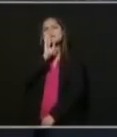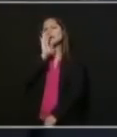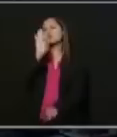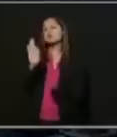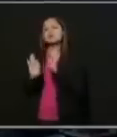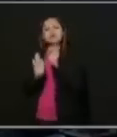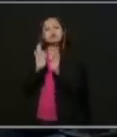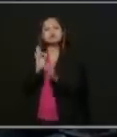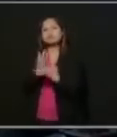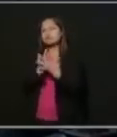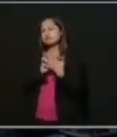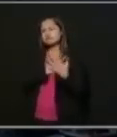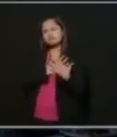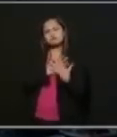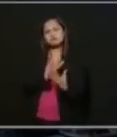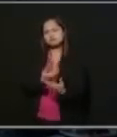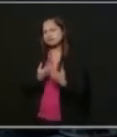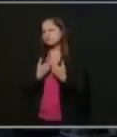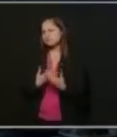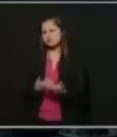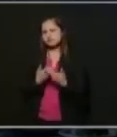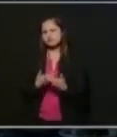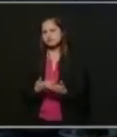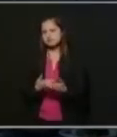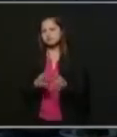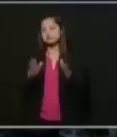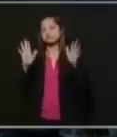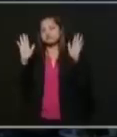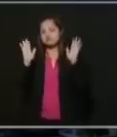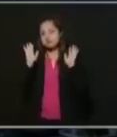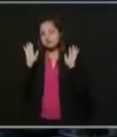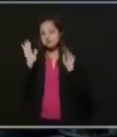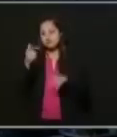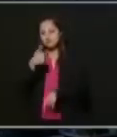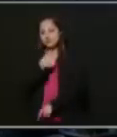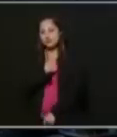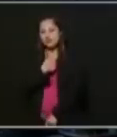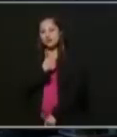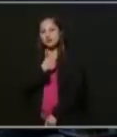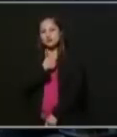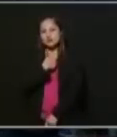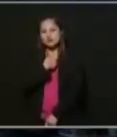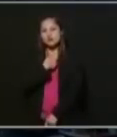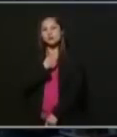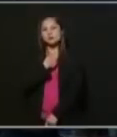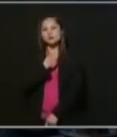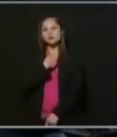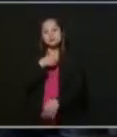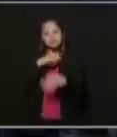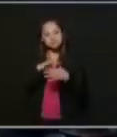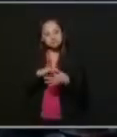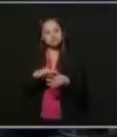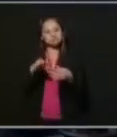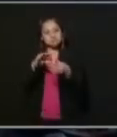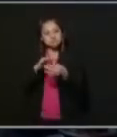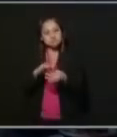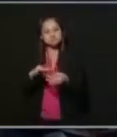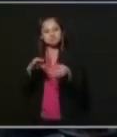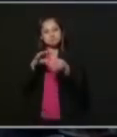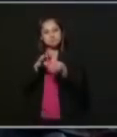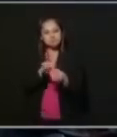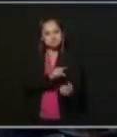amor. Bueno, yo voy a estar hablando con todos